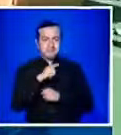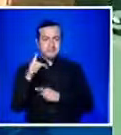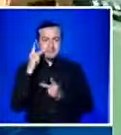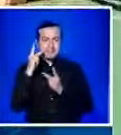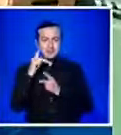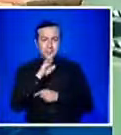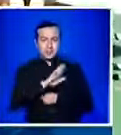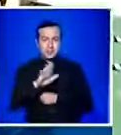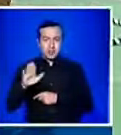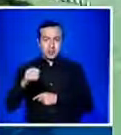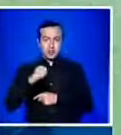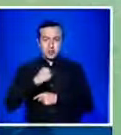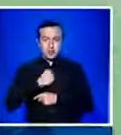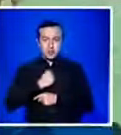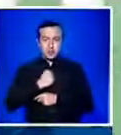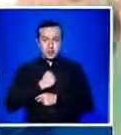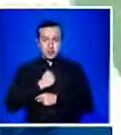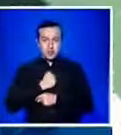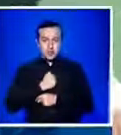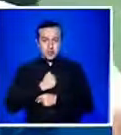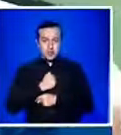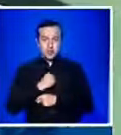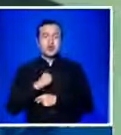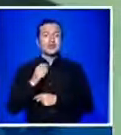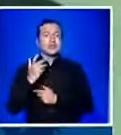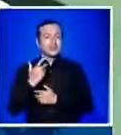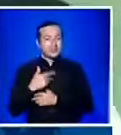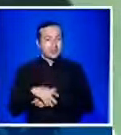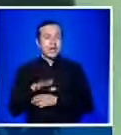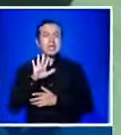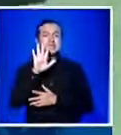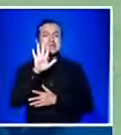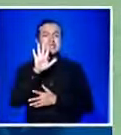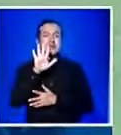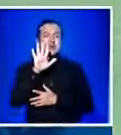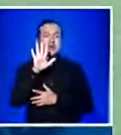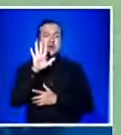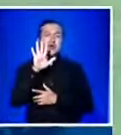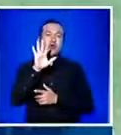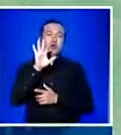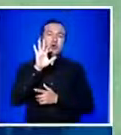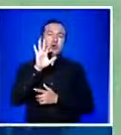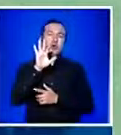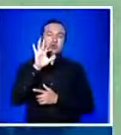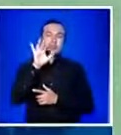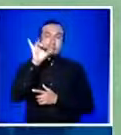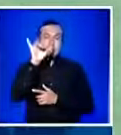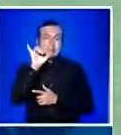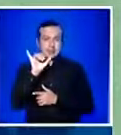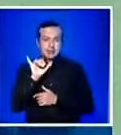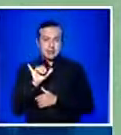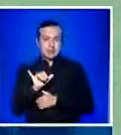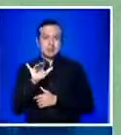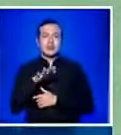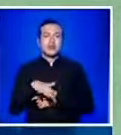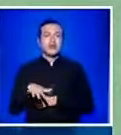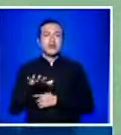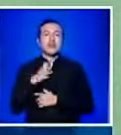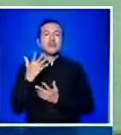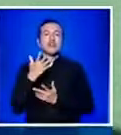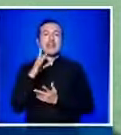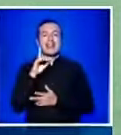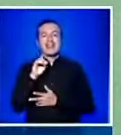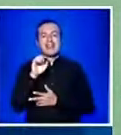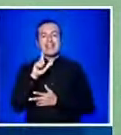sus mascotas durante los 5 fines de semana en las que van a realizar de 9 a 12 del día. Va a ser en el sector de La Delicia. Ustedes